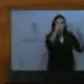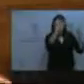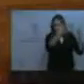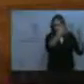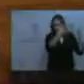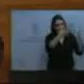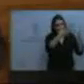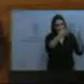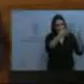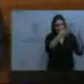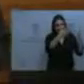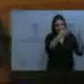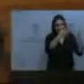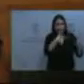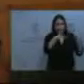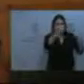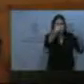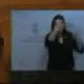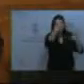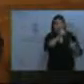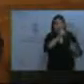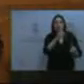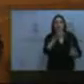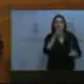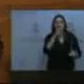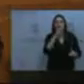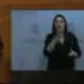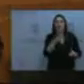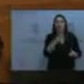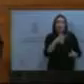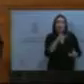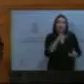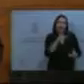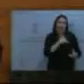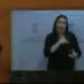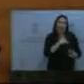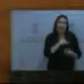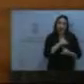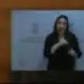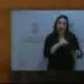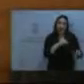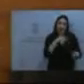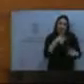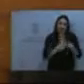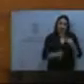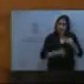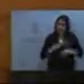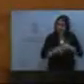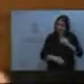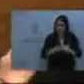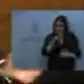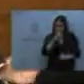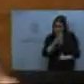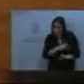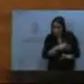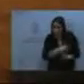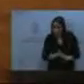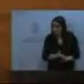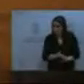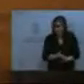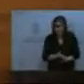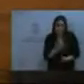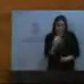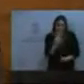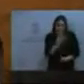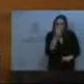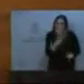En esta ocasión no espere mis felicitaciones porque no se las merece. No se han hecho las cosas bien y, sinceramente, creo que